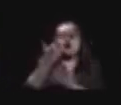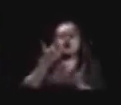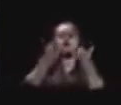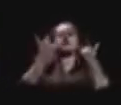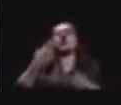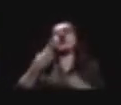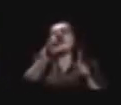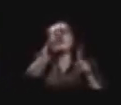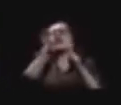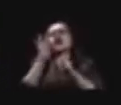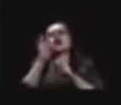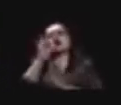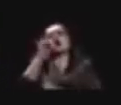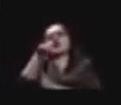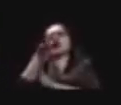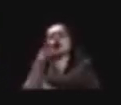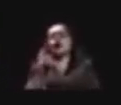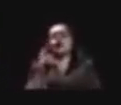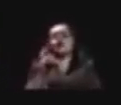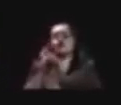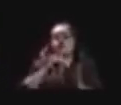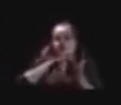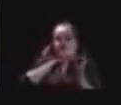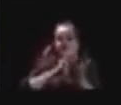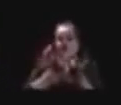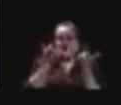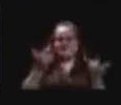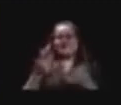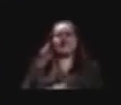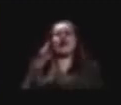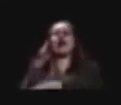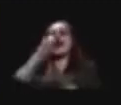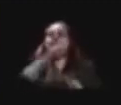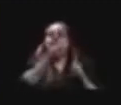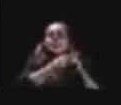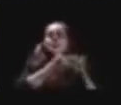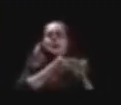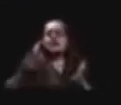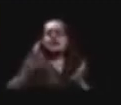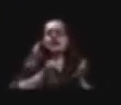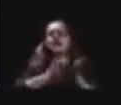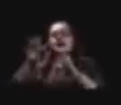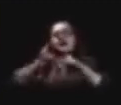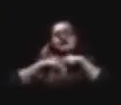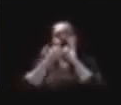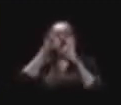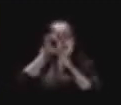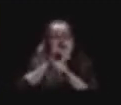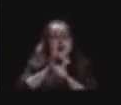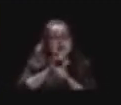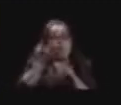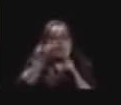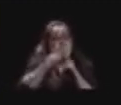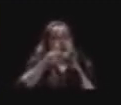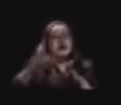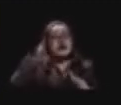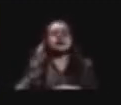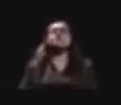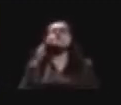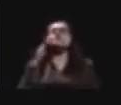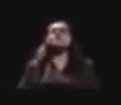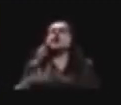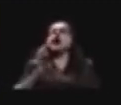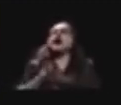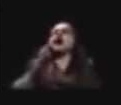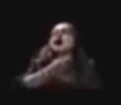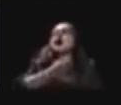Manuel López Obrador. Fue entonces que vivimos un renacimiento de los derechos sociales, en contraposición